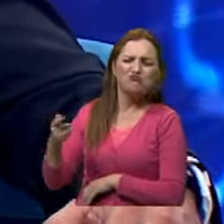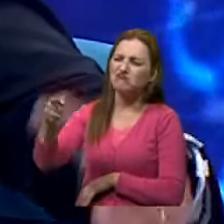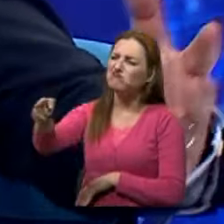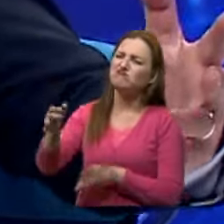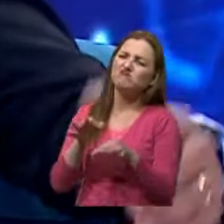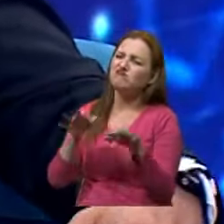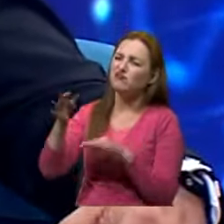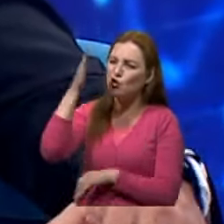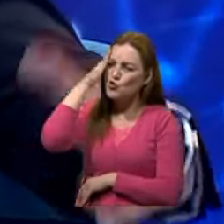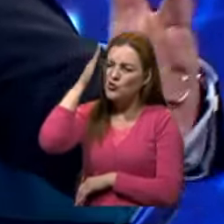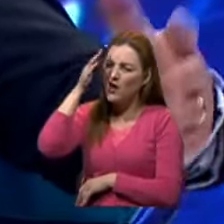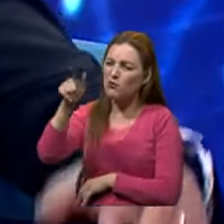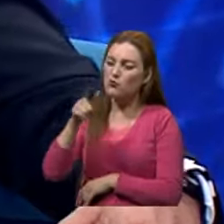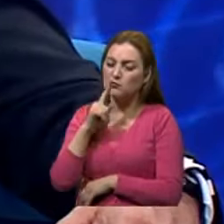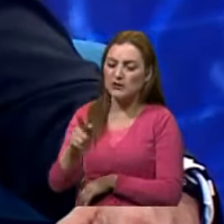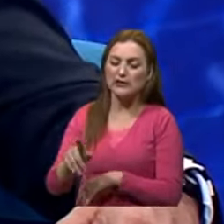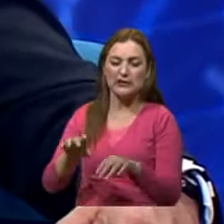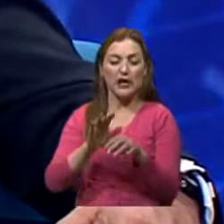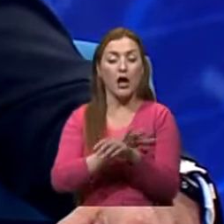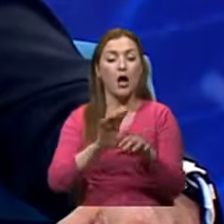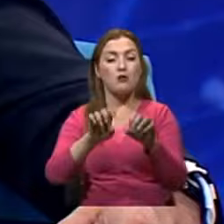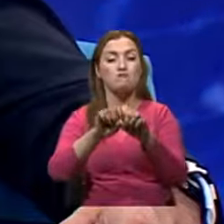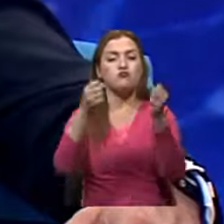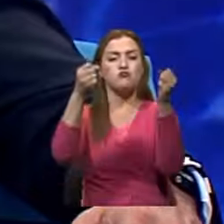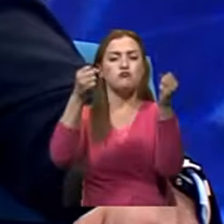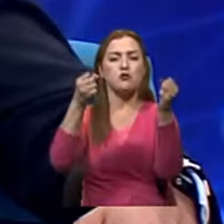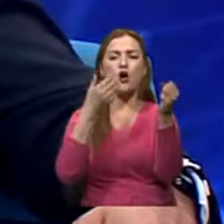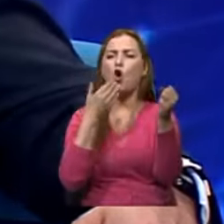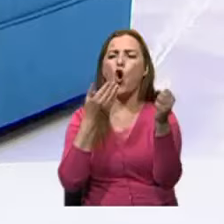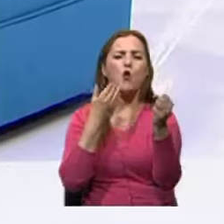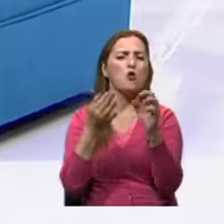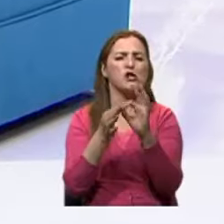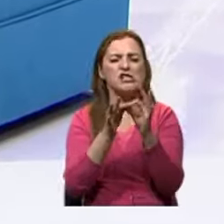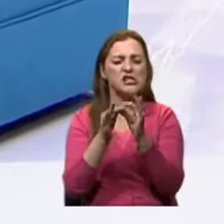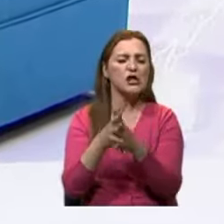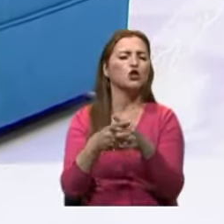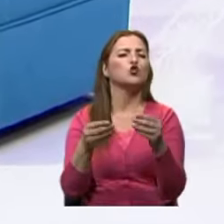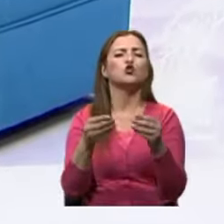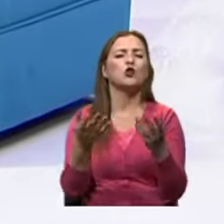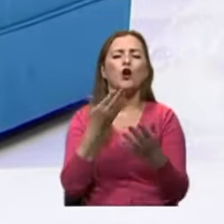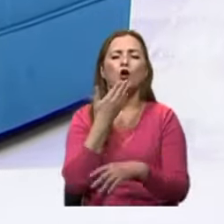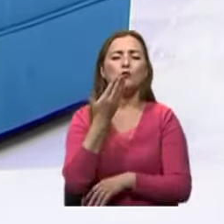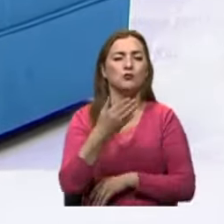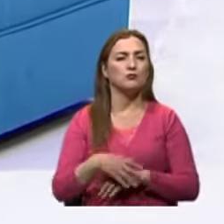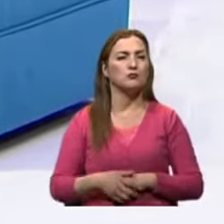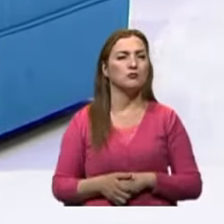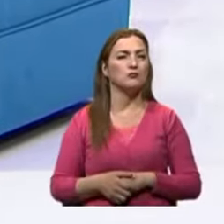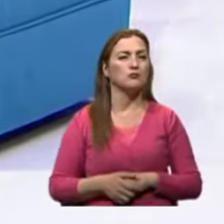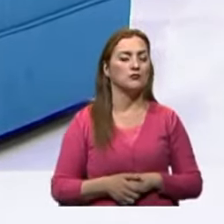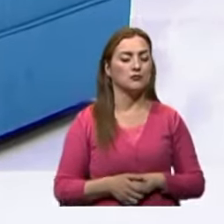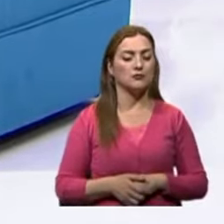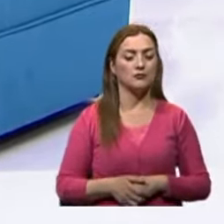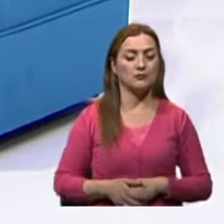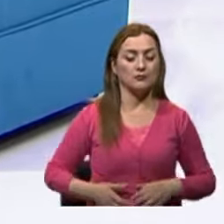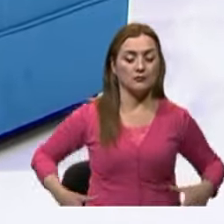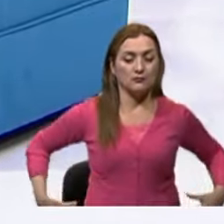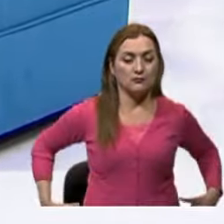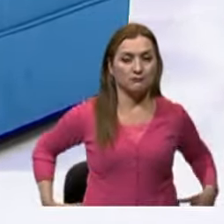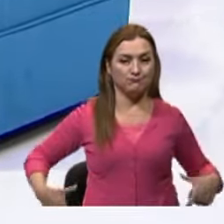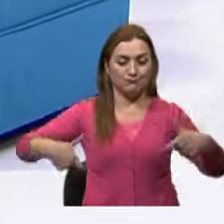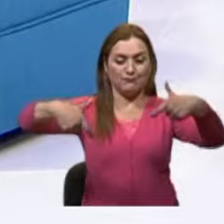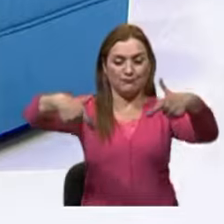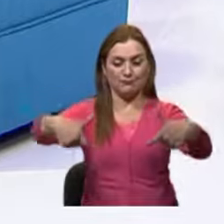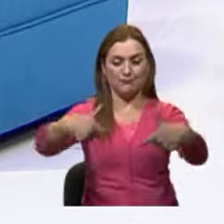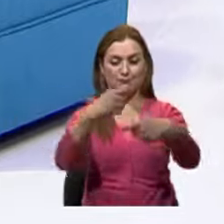podemos reparar una fractura, por ejemplo, del cuello y del fémur con esas prótesis? Sí, la fractura de cadera es una entidad